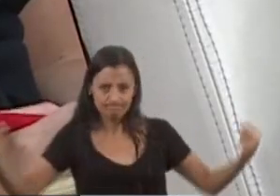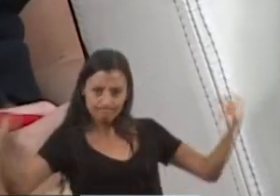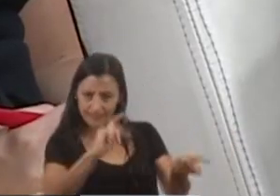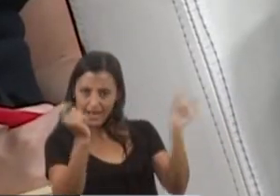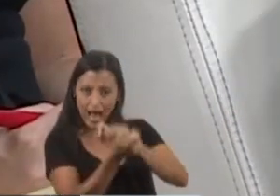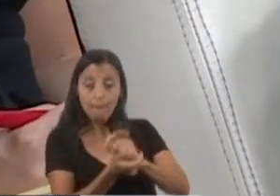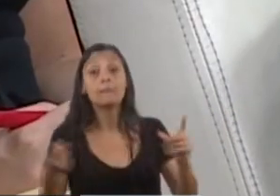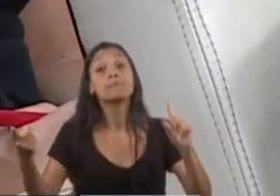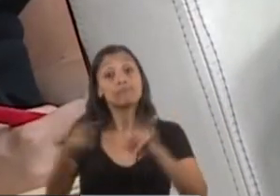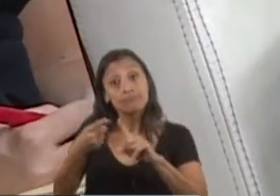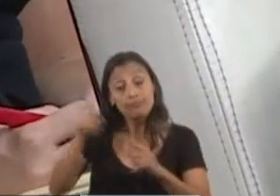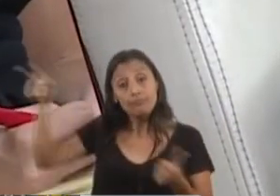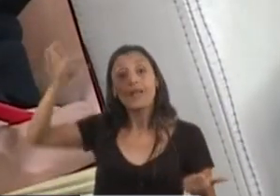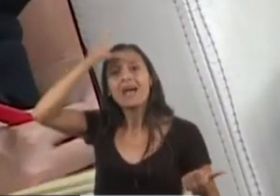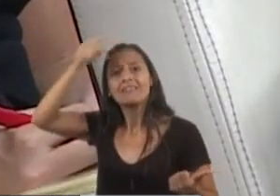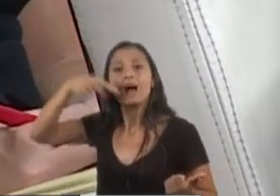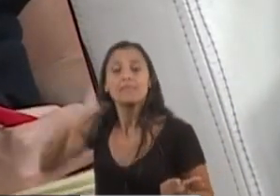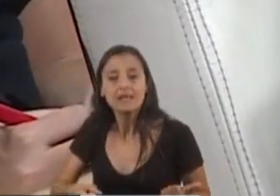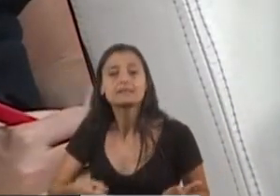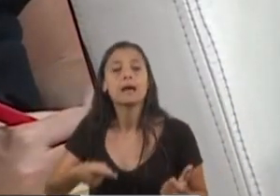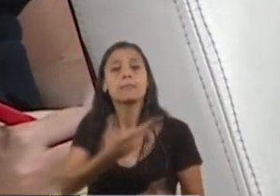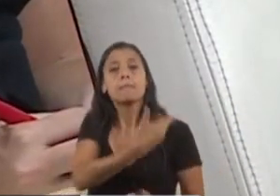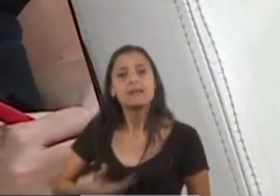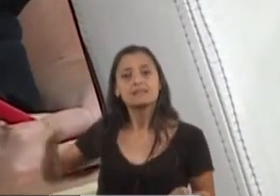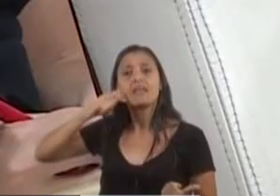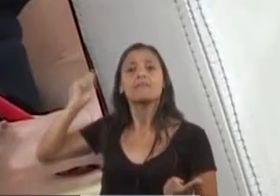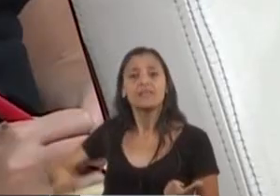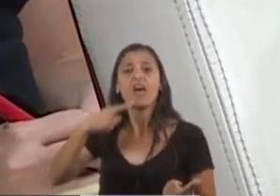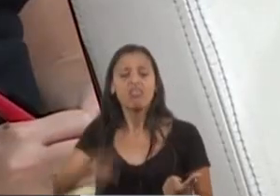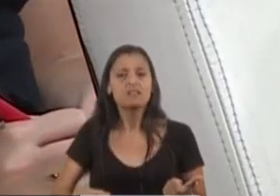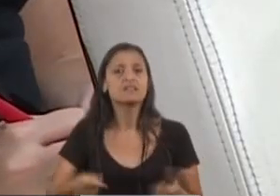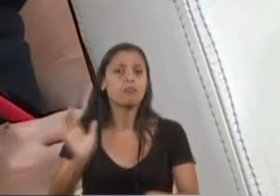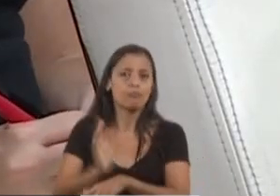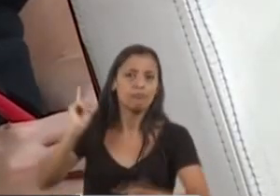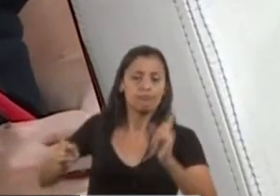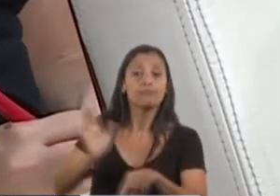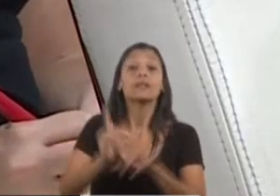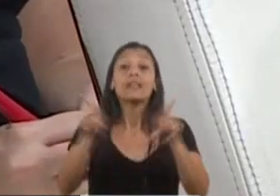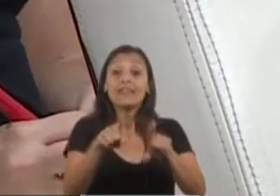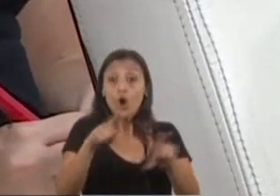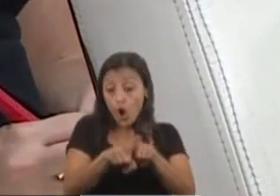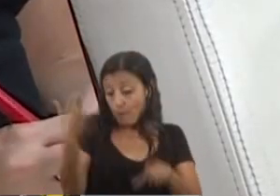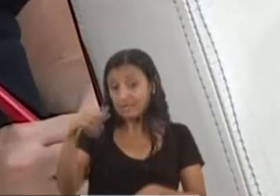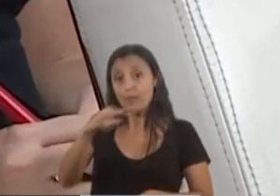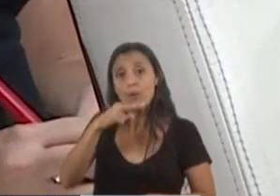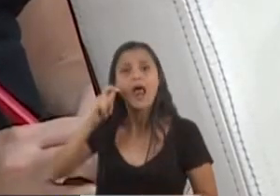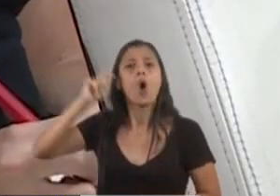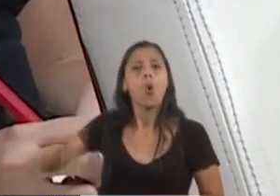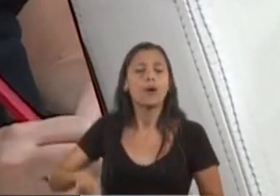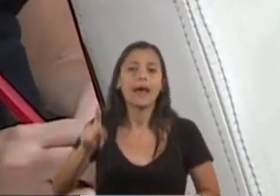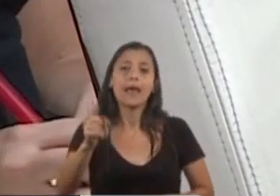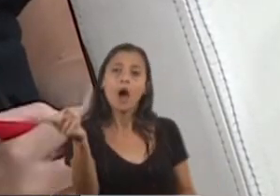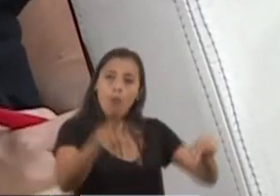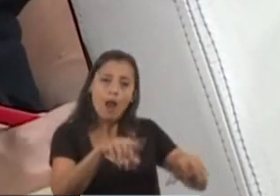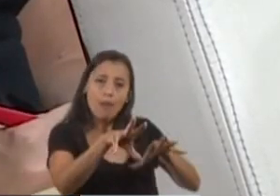ha definido a Zelensky como dictador sin elecciones y también dijo el viernes que Ucrania no recuperaría el terreno perdido.